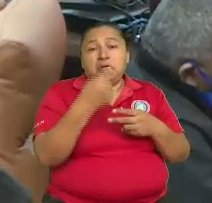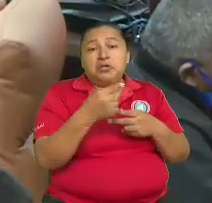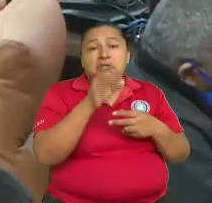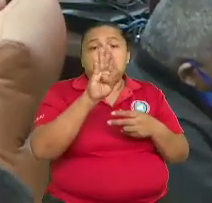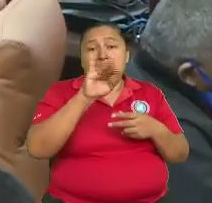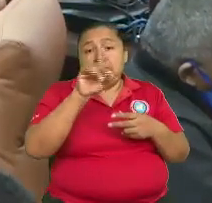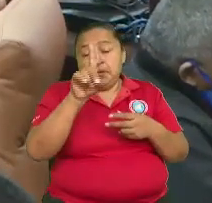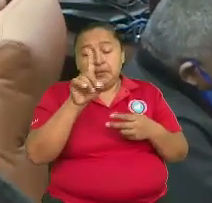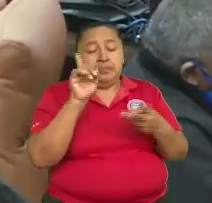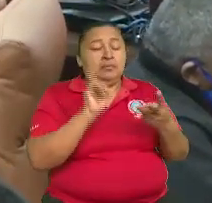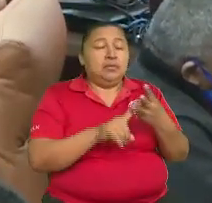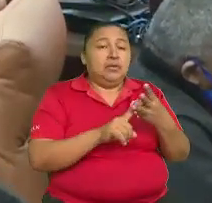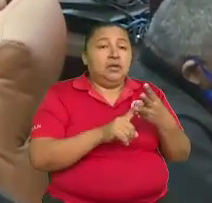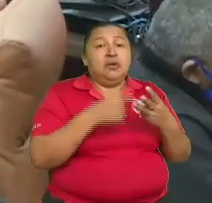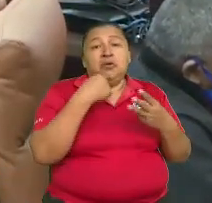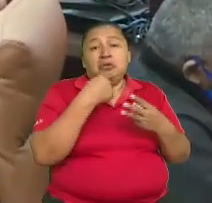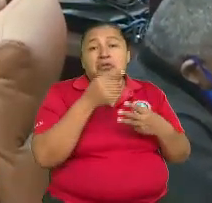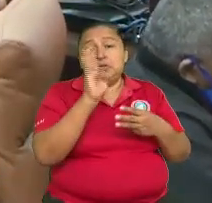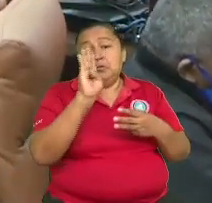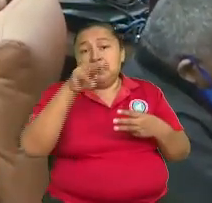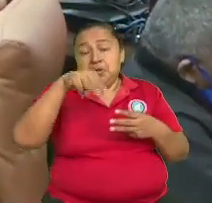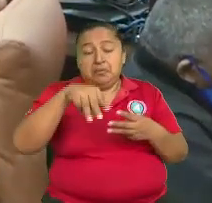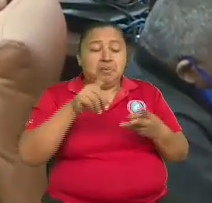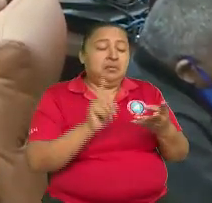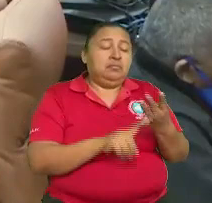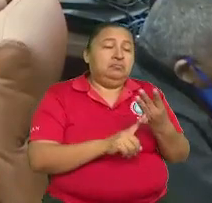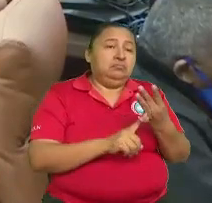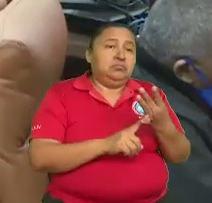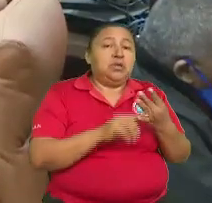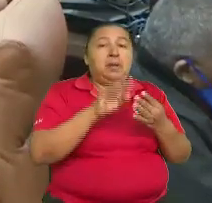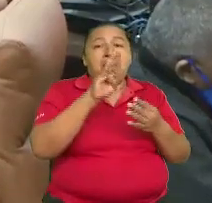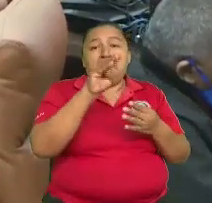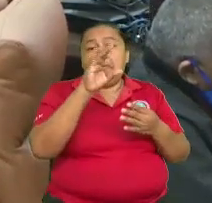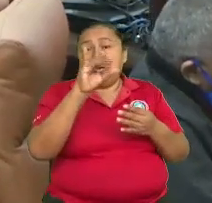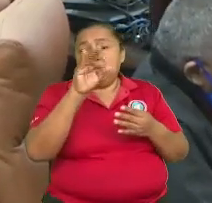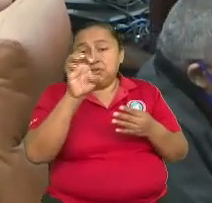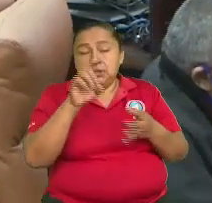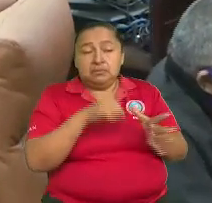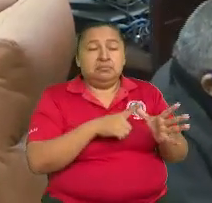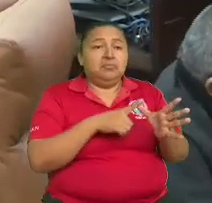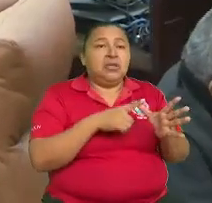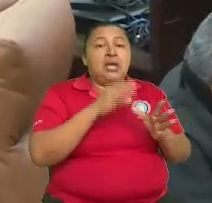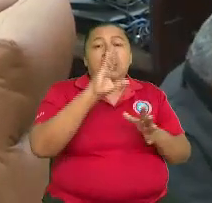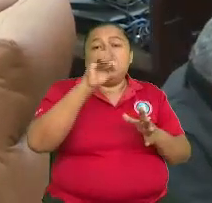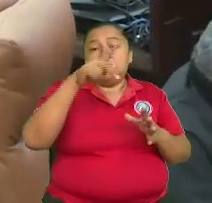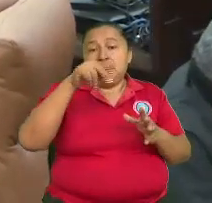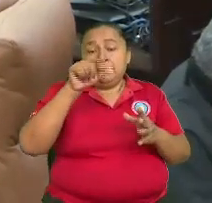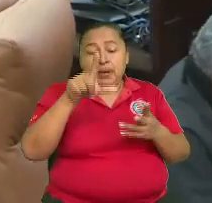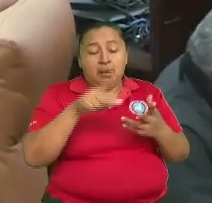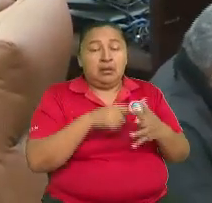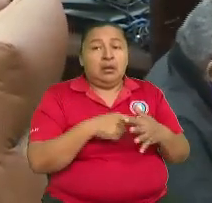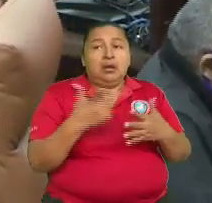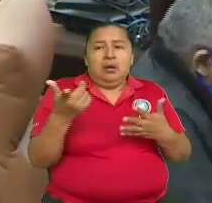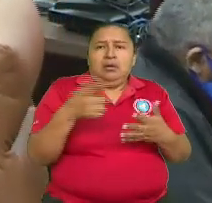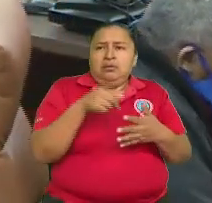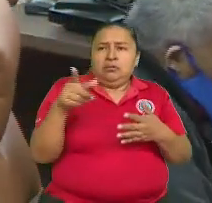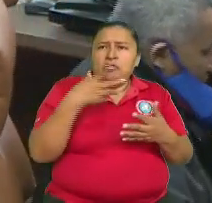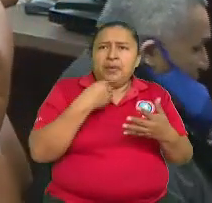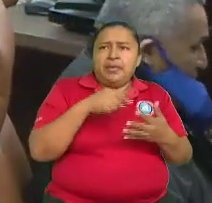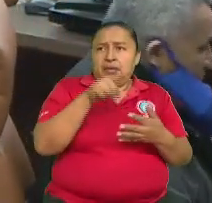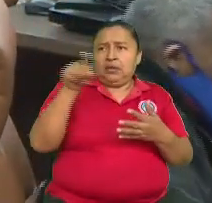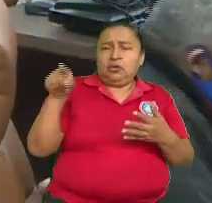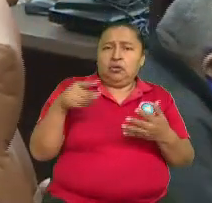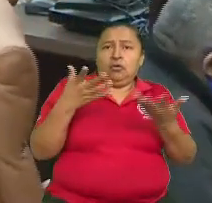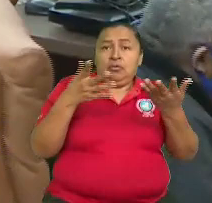BID, lo ha dicho el Banco Mundial, lo ha dicho el BESIE, lo ha dicho la CEPAL. Ahora no me digan que todos ellos,